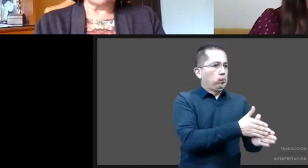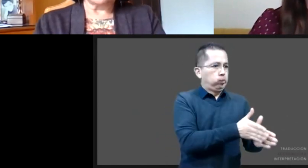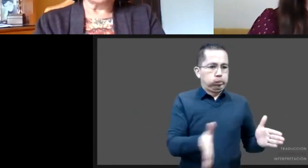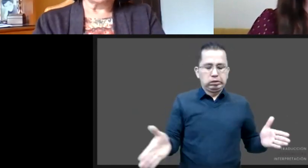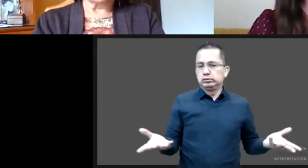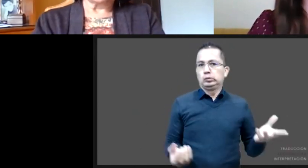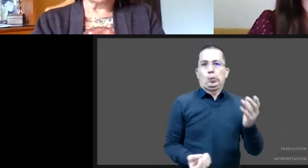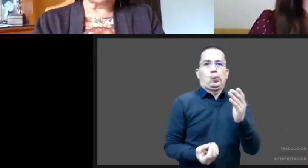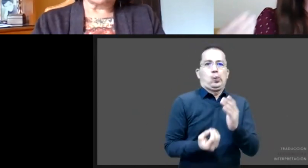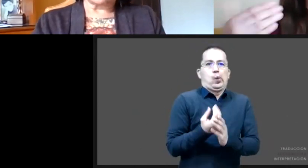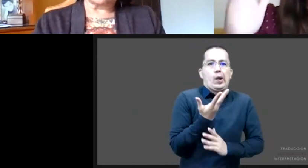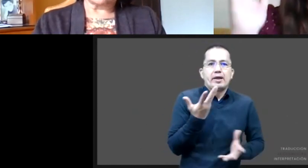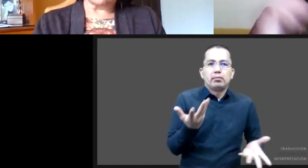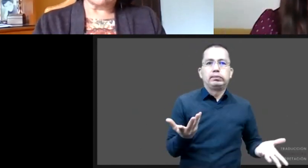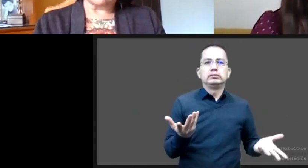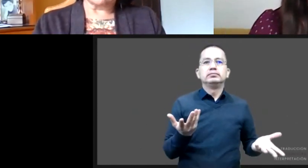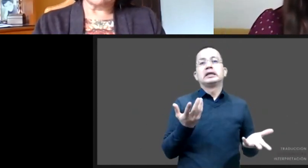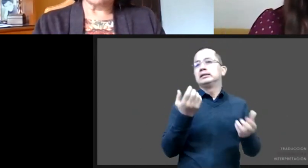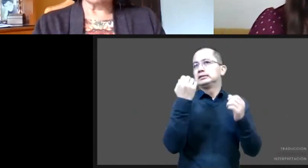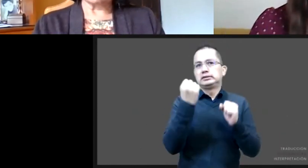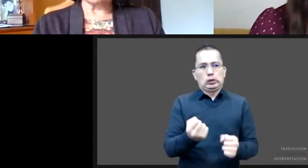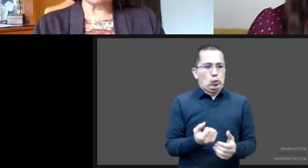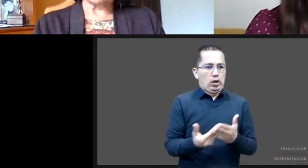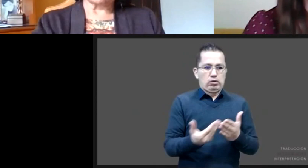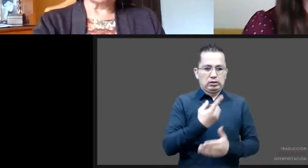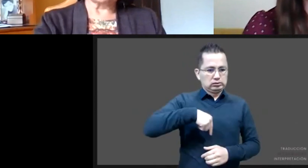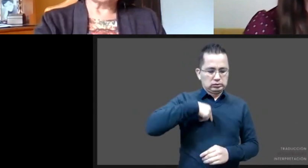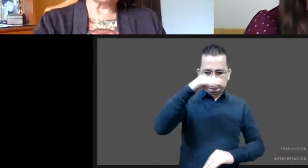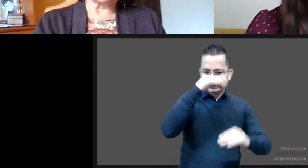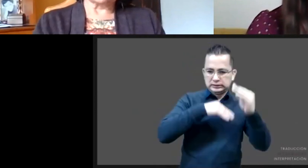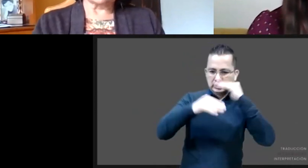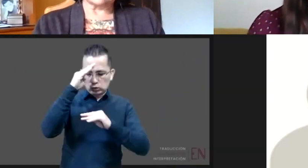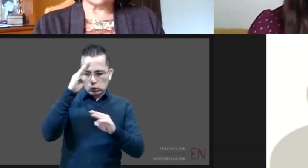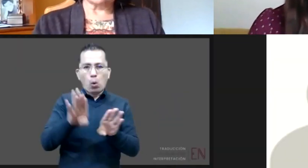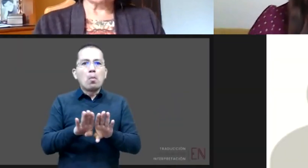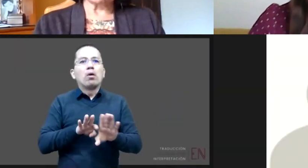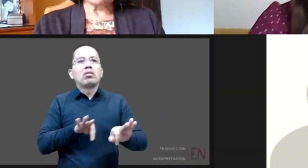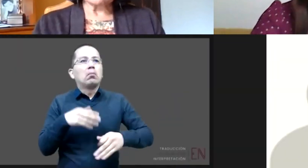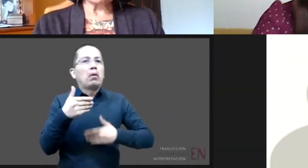seguramente nos seguirá replanteando muchísimas cosas para hacer y trabajar